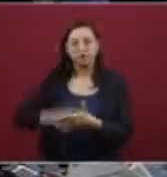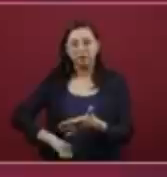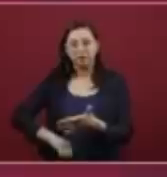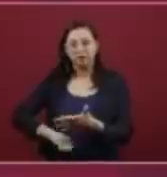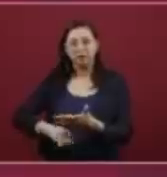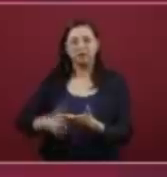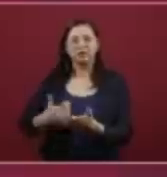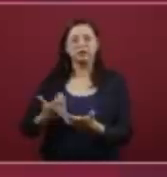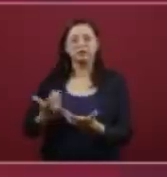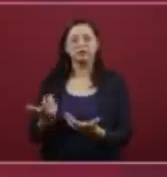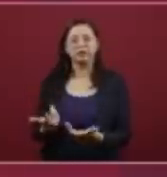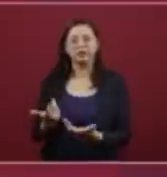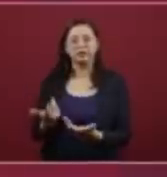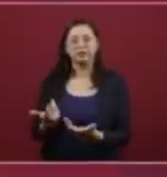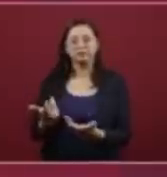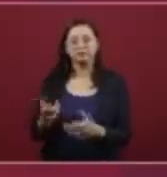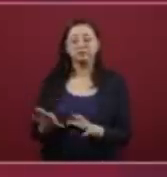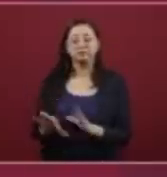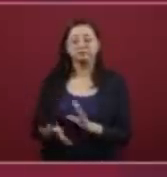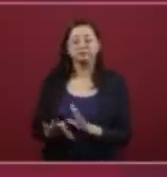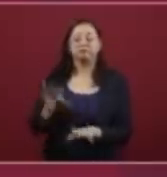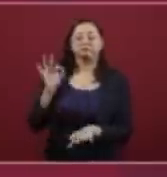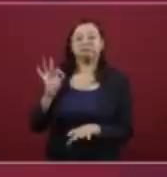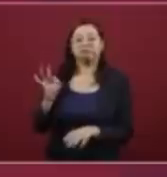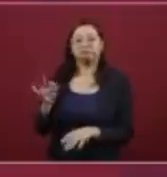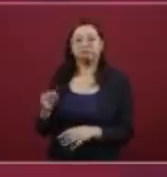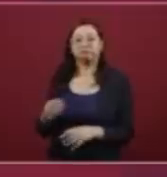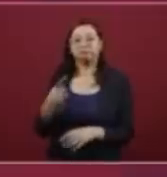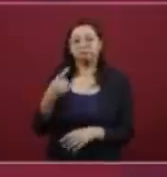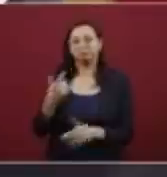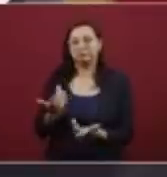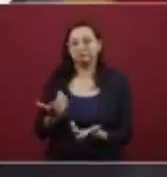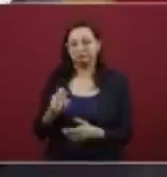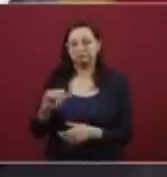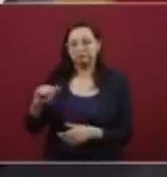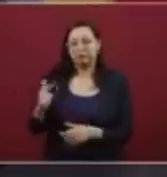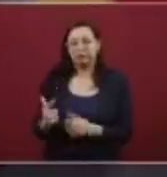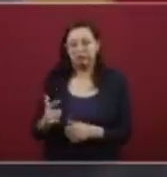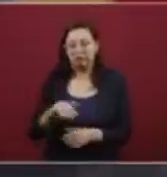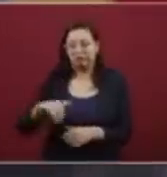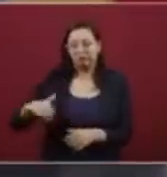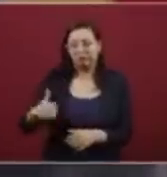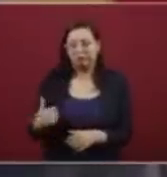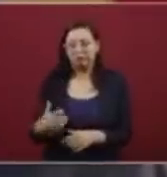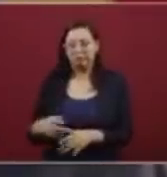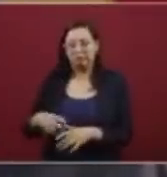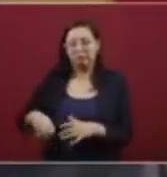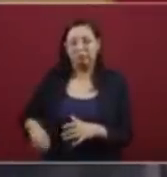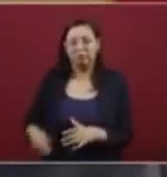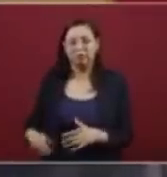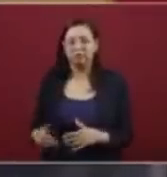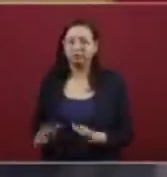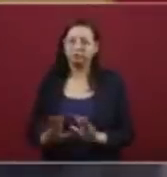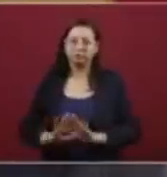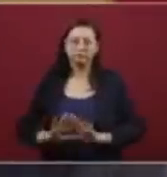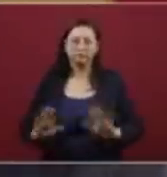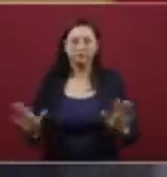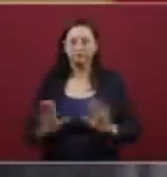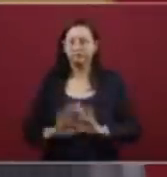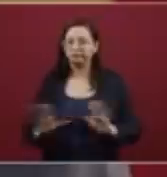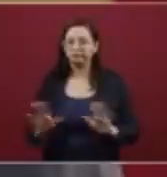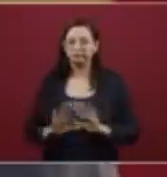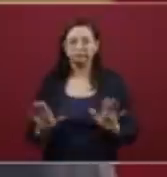haya piquete de ojo. Es de la tesorería de la